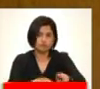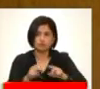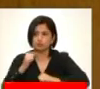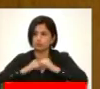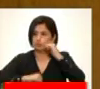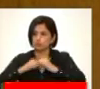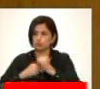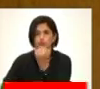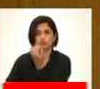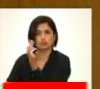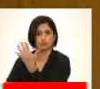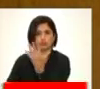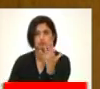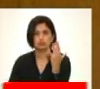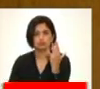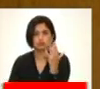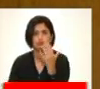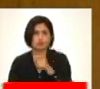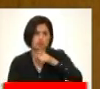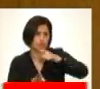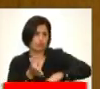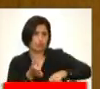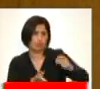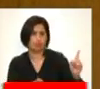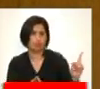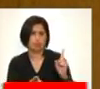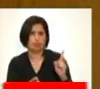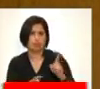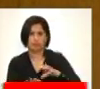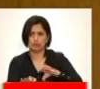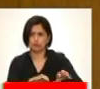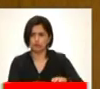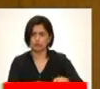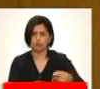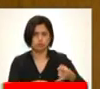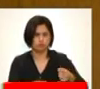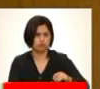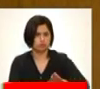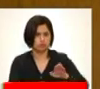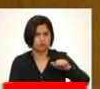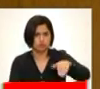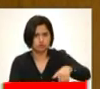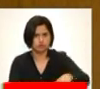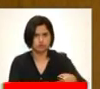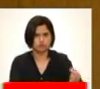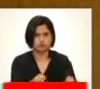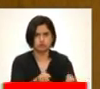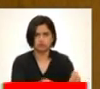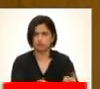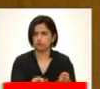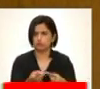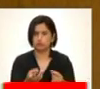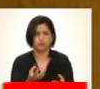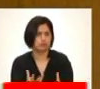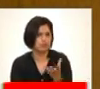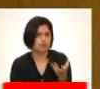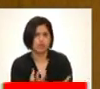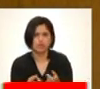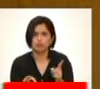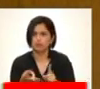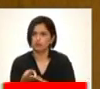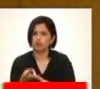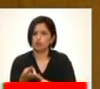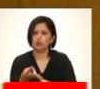forestales de la zona, para la contratación de equipamiento, maquinarias, equipos, incendios, equipos de